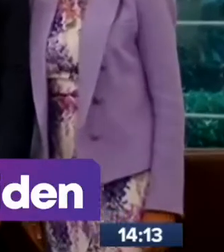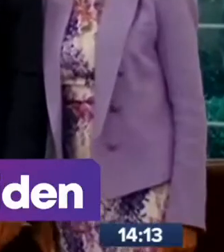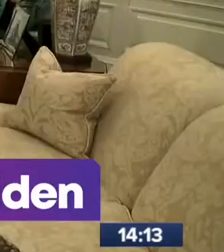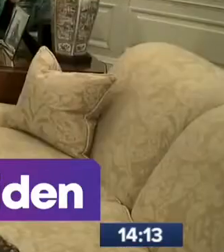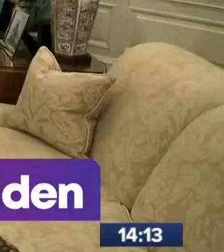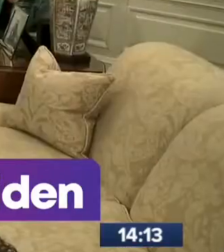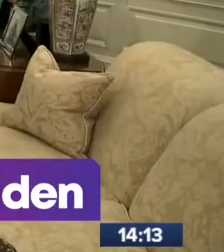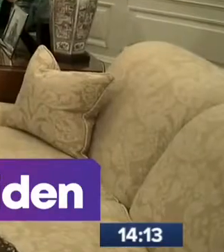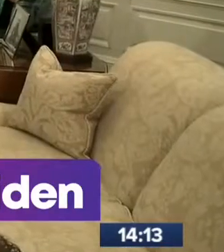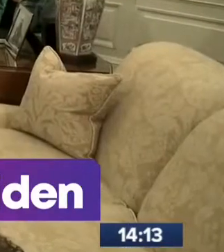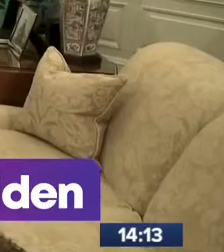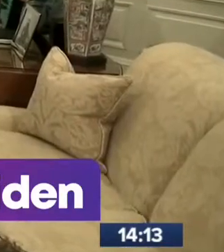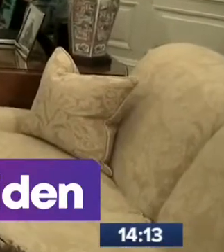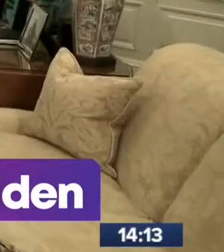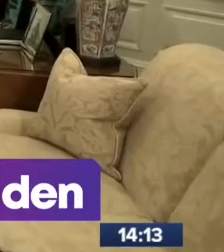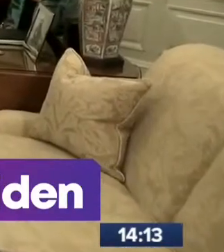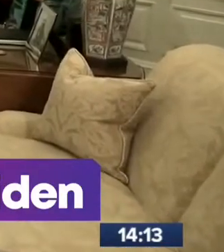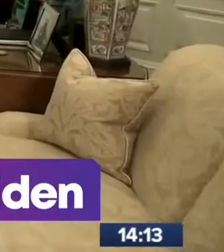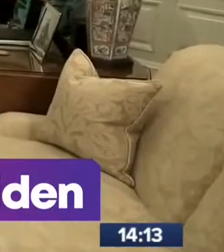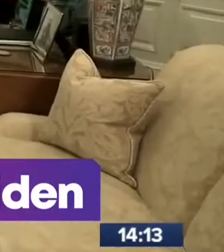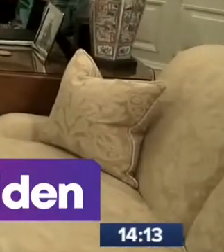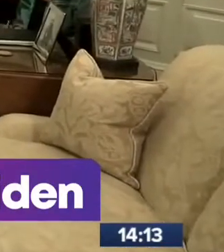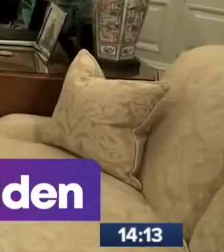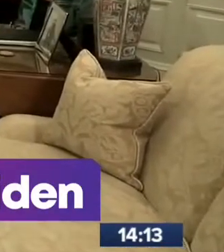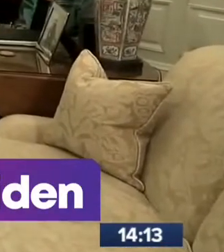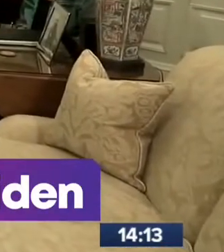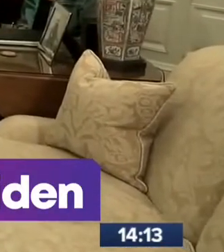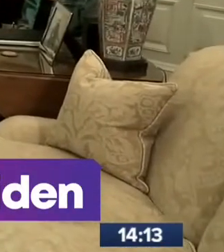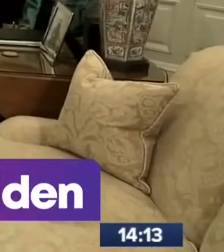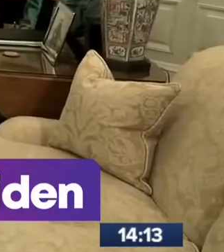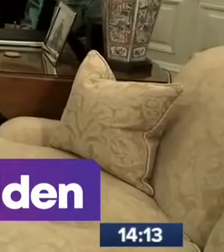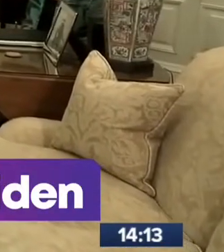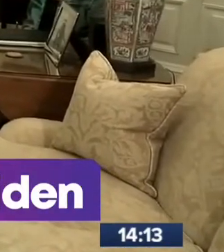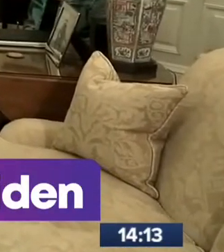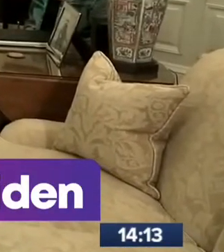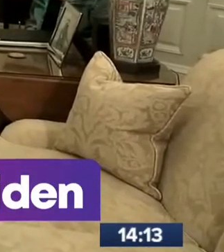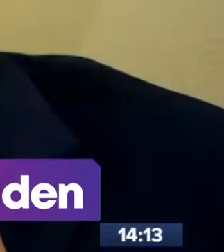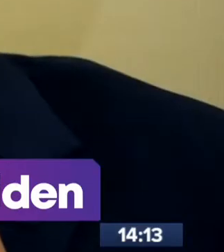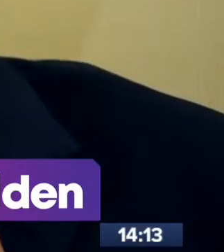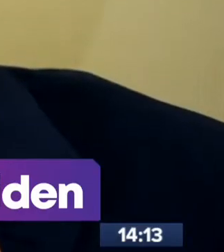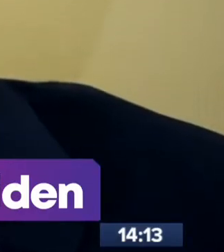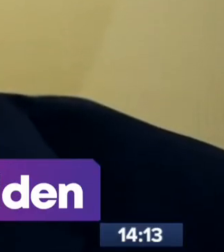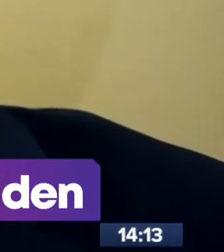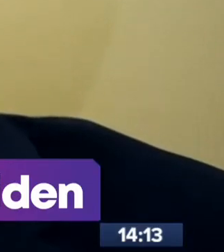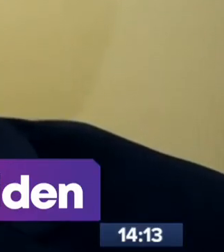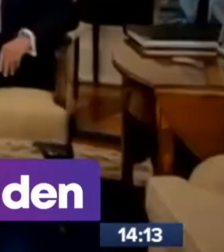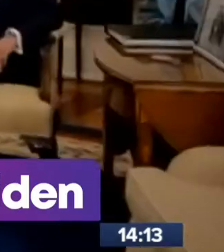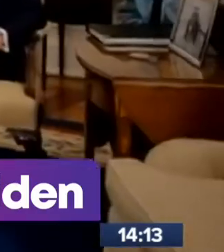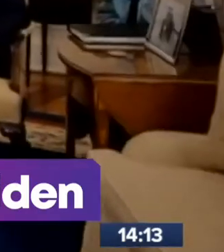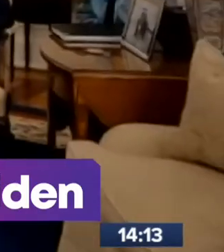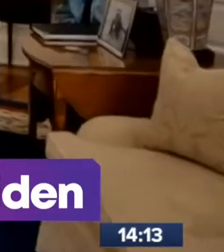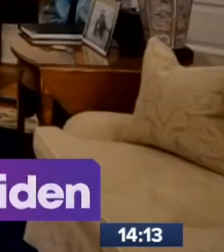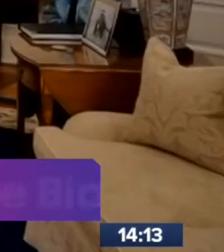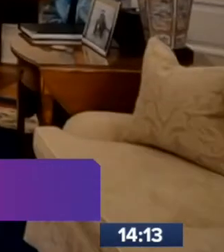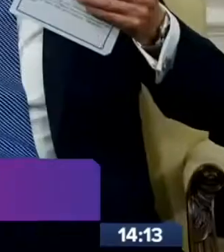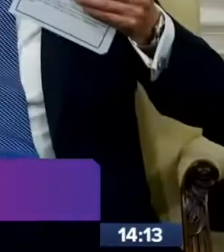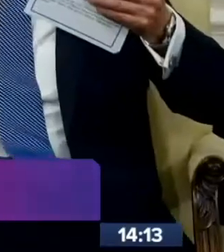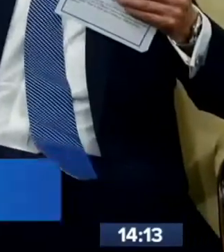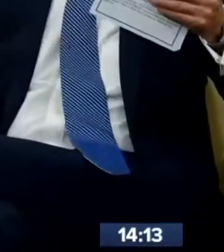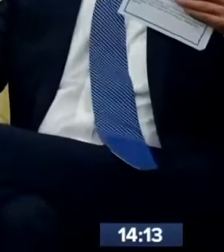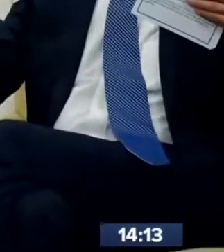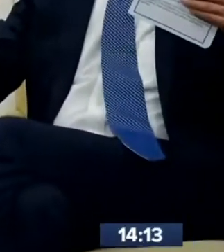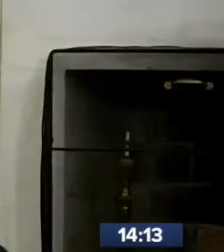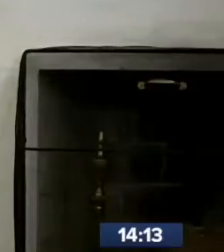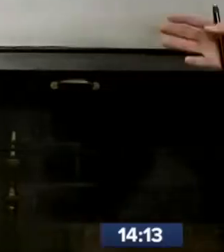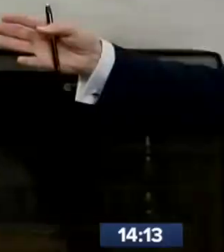de Biden vaya a reforzar su lado de la frontera por razones de seguridad o para bloquear el ingreso de migrantes.